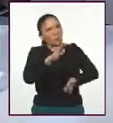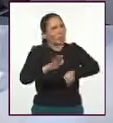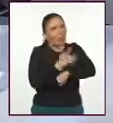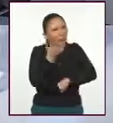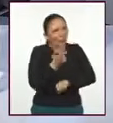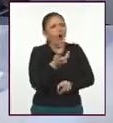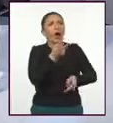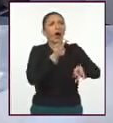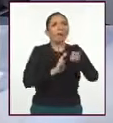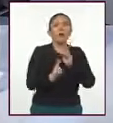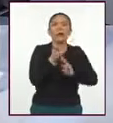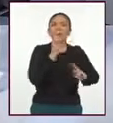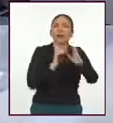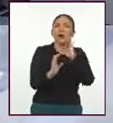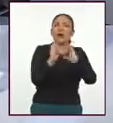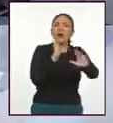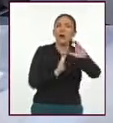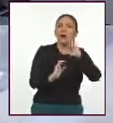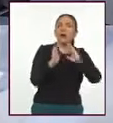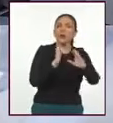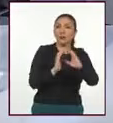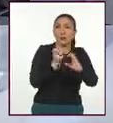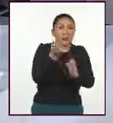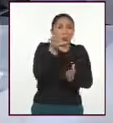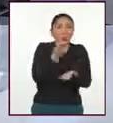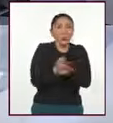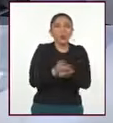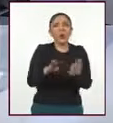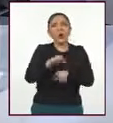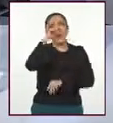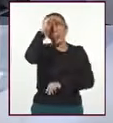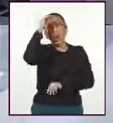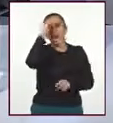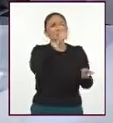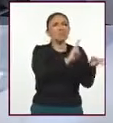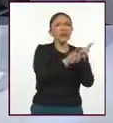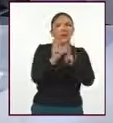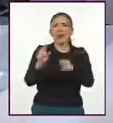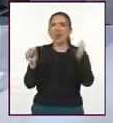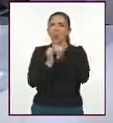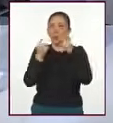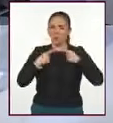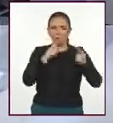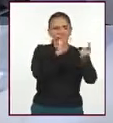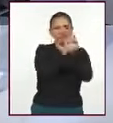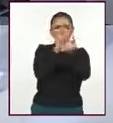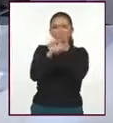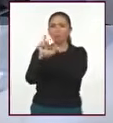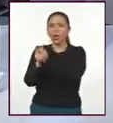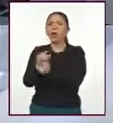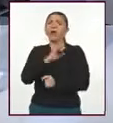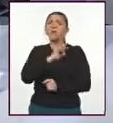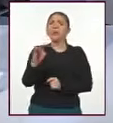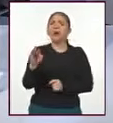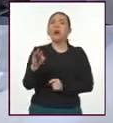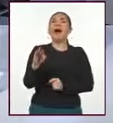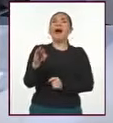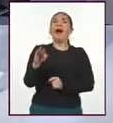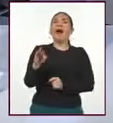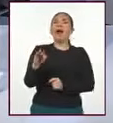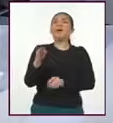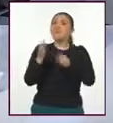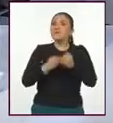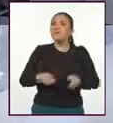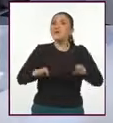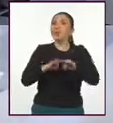veces que a partir de simplemente cuestionarse, de hablar con las demás personas, se puede tener ahí una oportunidad importante para